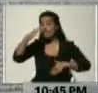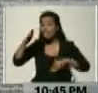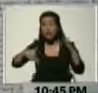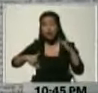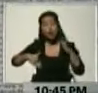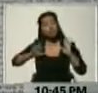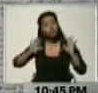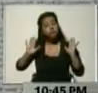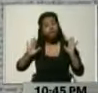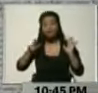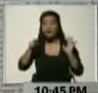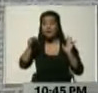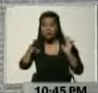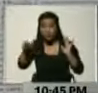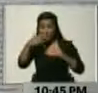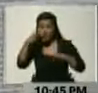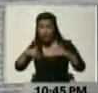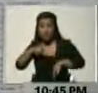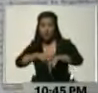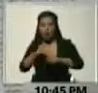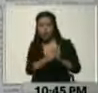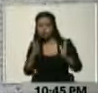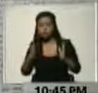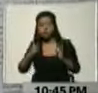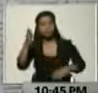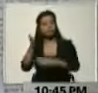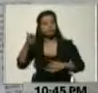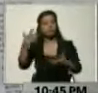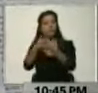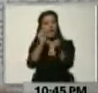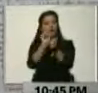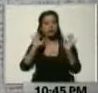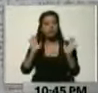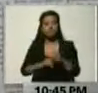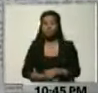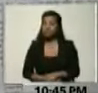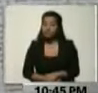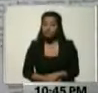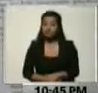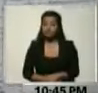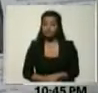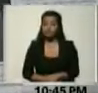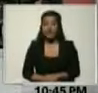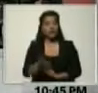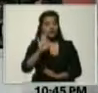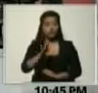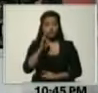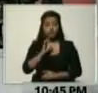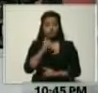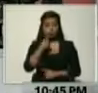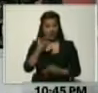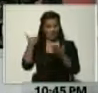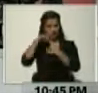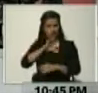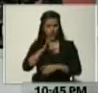72 horas, directico, pues. Sin fórmula de juicio, como debe ser, pues. Como debe ser.